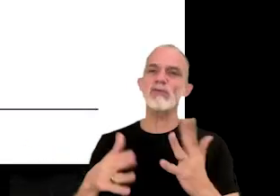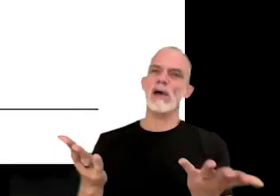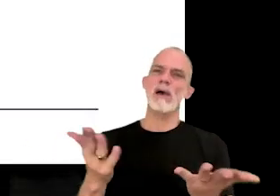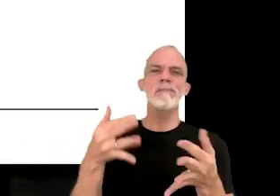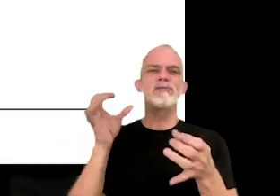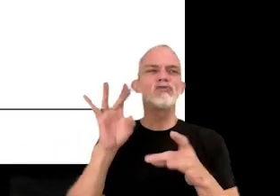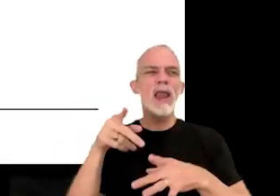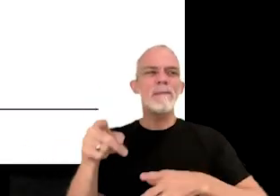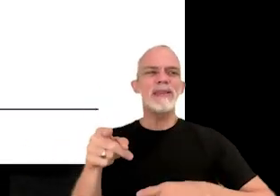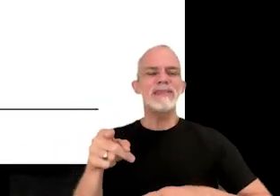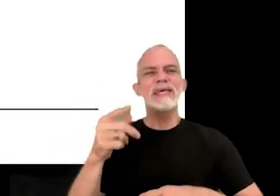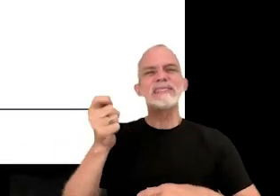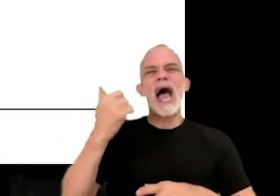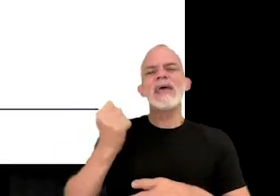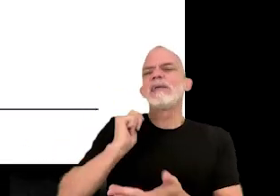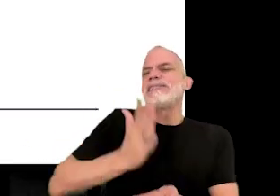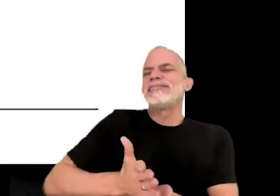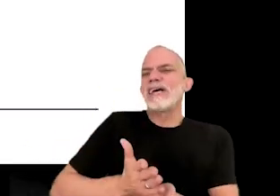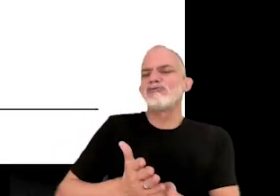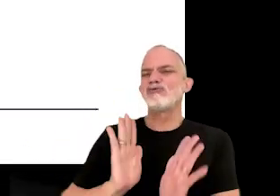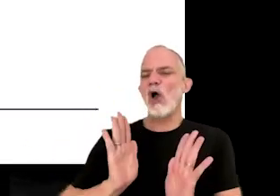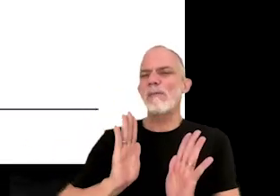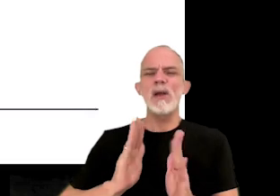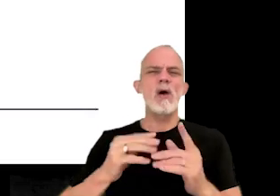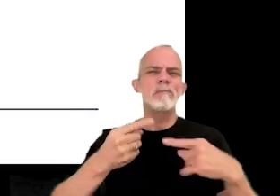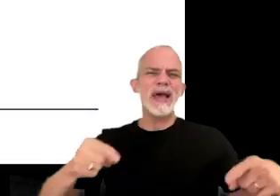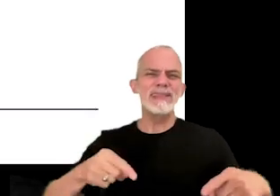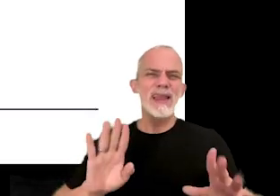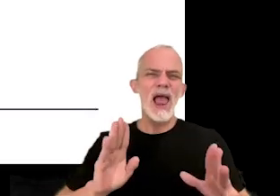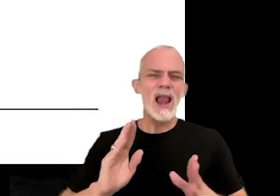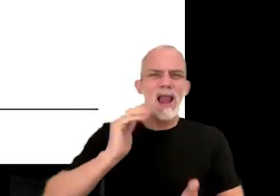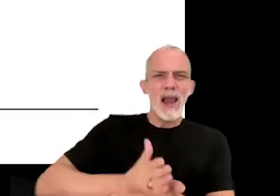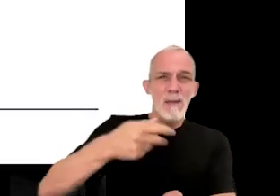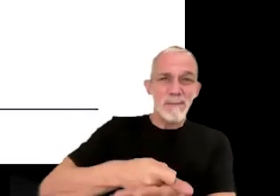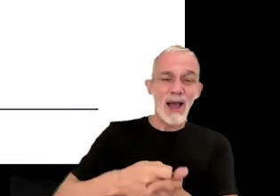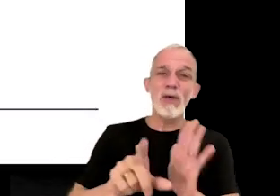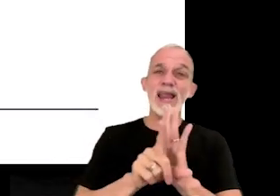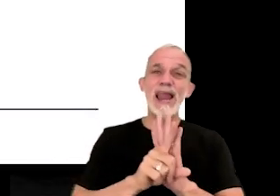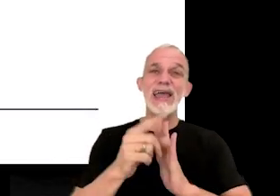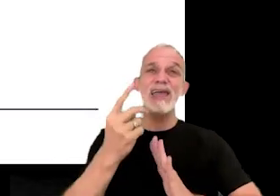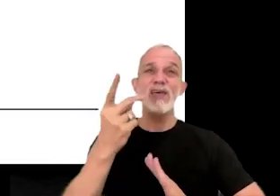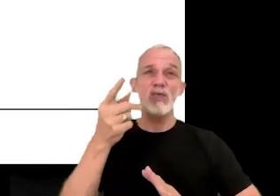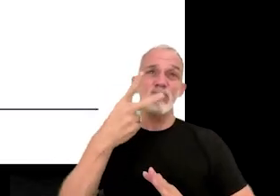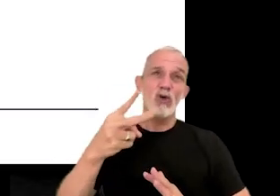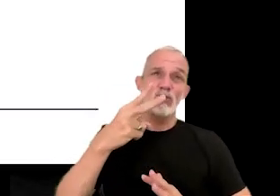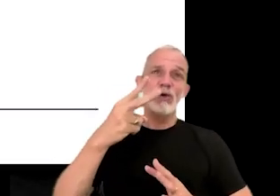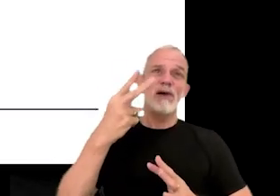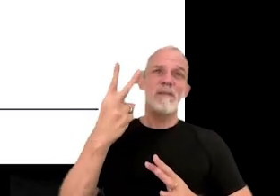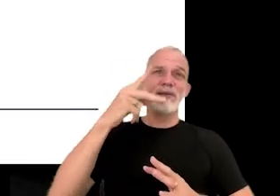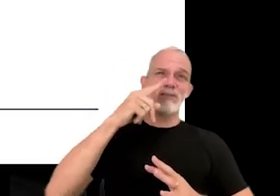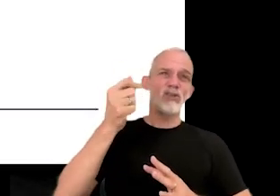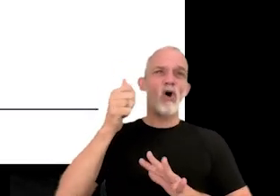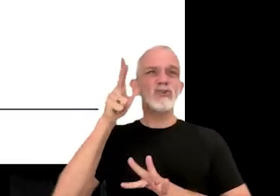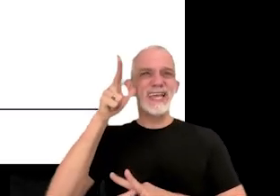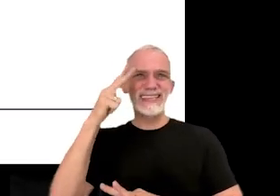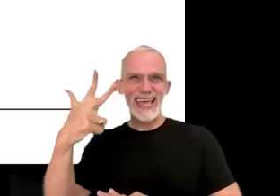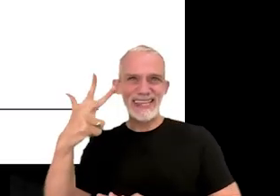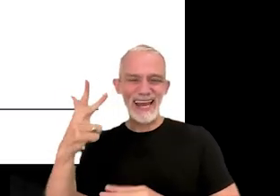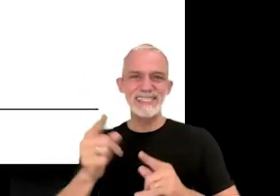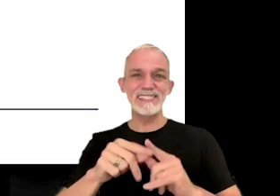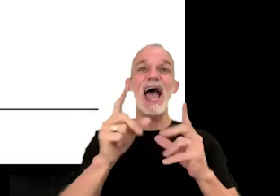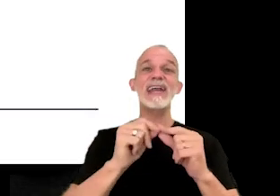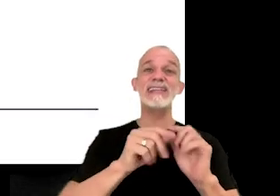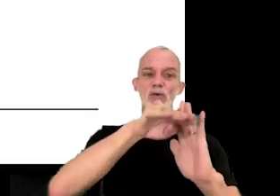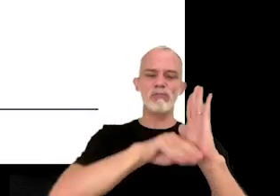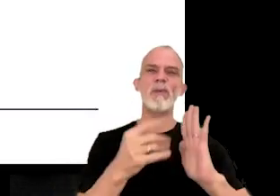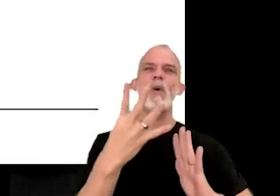únicamente una sanción de tipo material que está incluida en la ley 11.683 en los artículos agregados a continuación del 46,